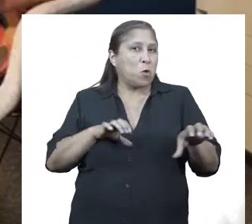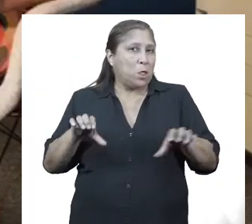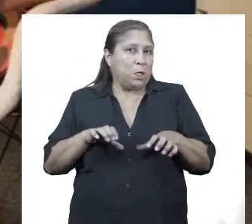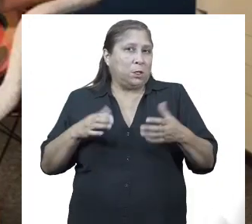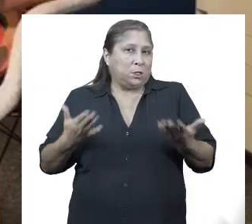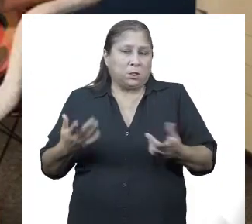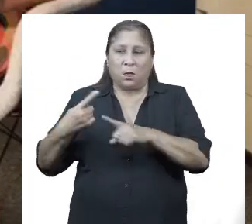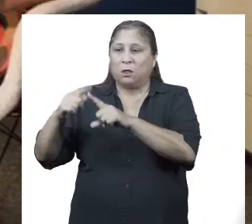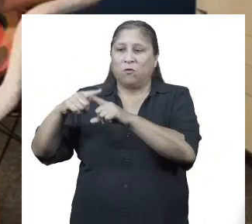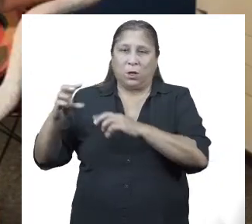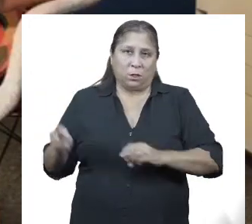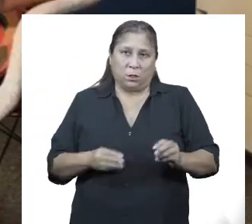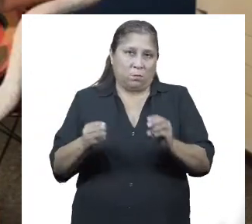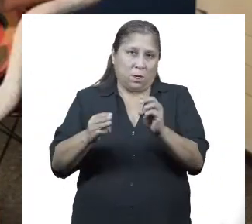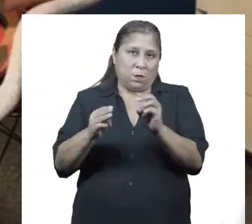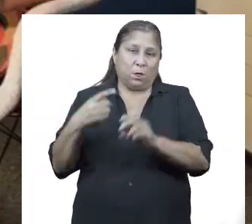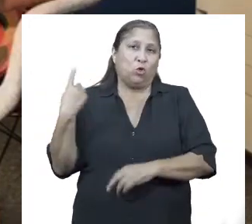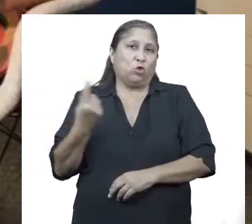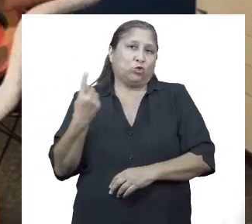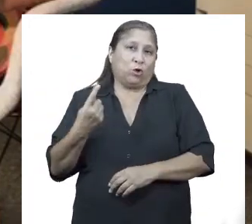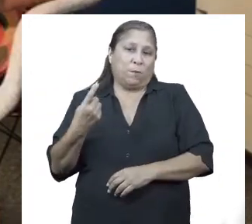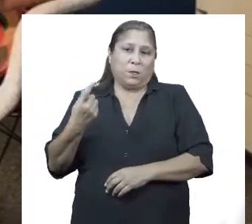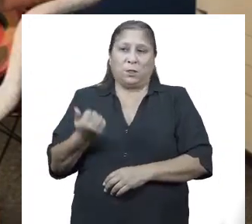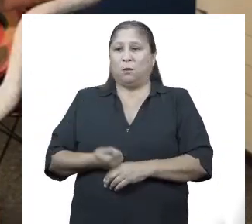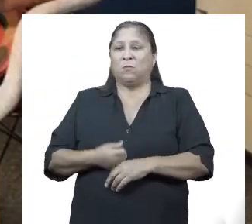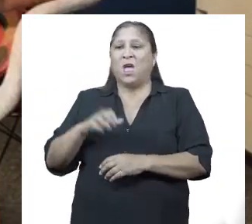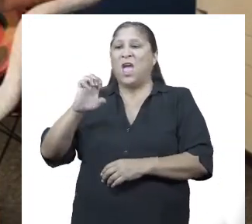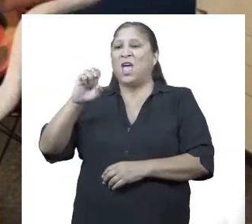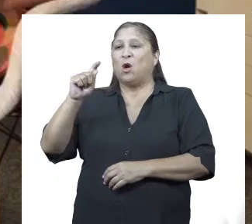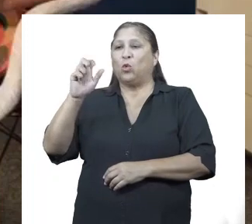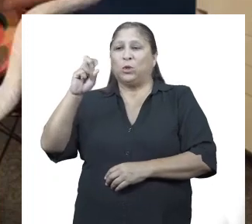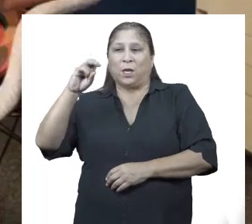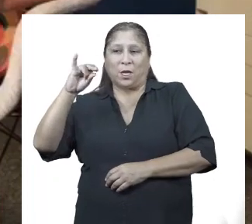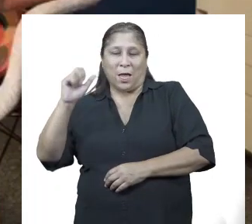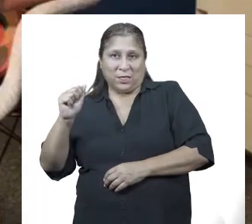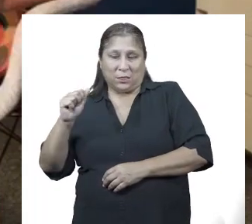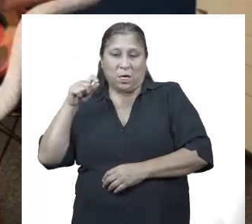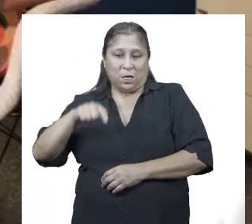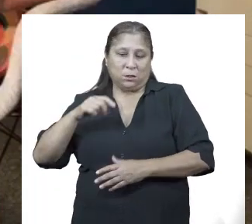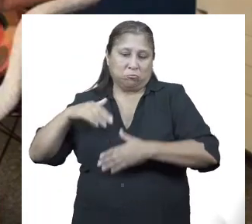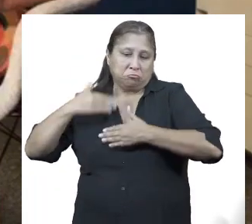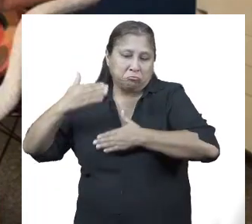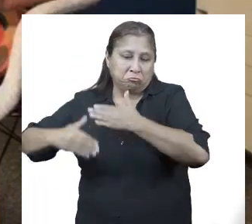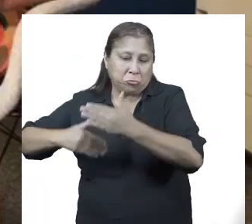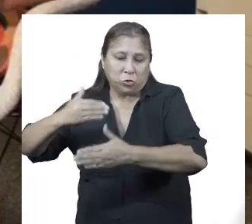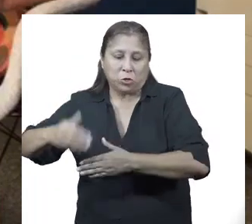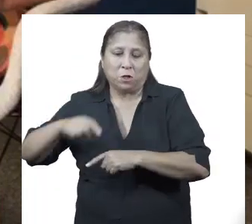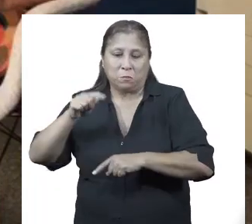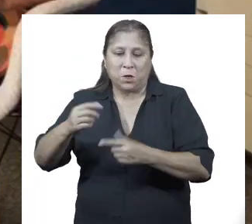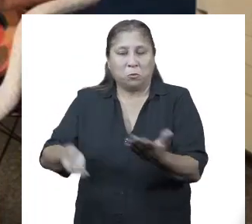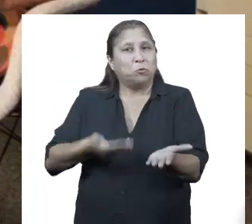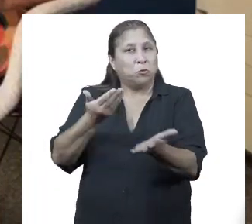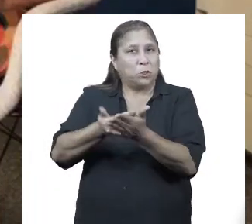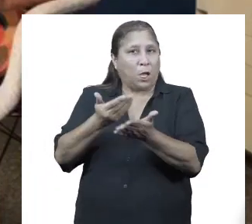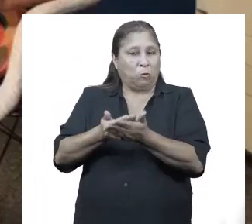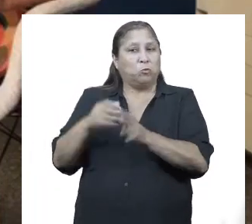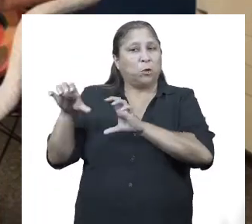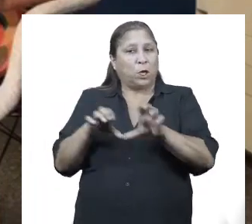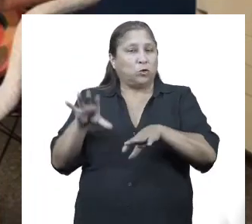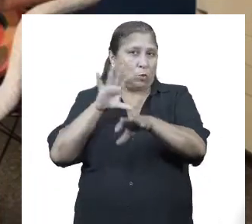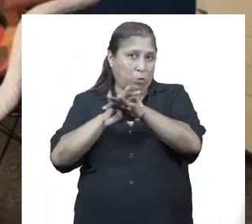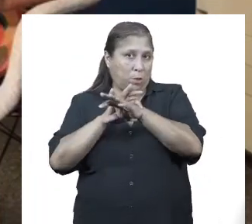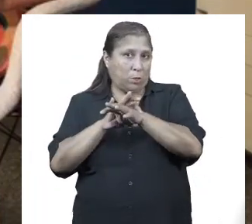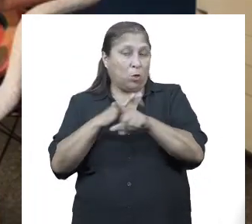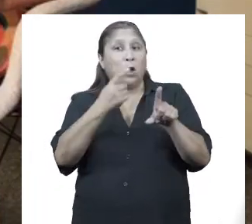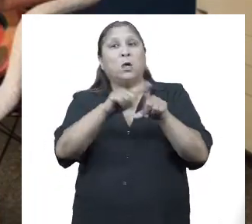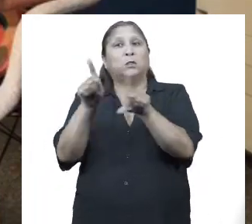realizarse de distintos modos, no solamente a partir de la eutanasia, no solamente a partir de este procedimiento regulado, realizado por un médico, sino